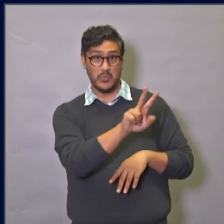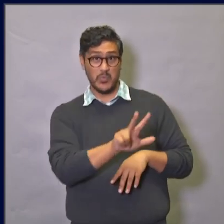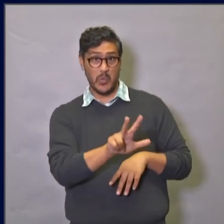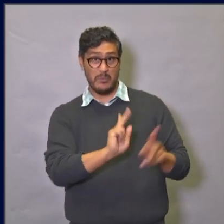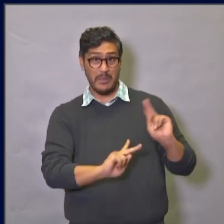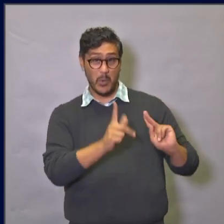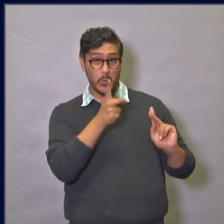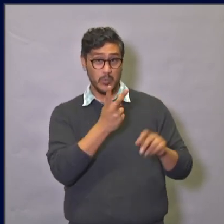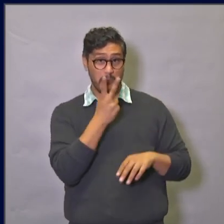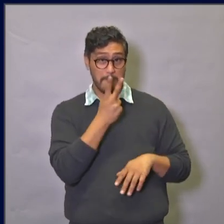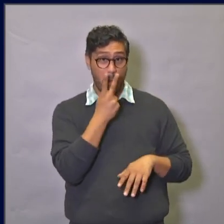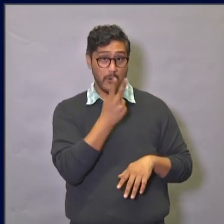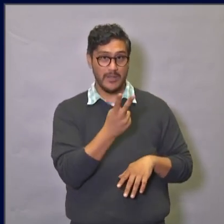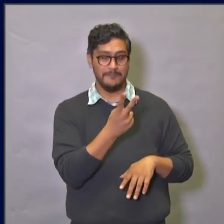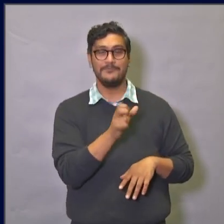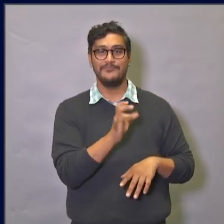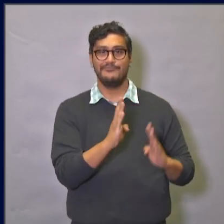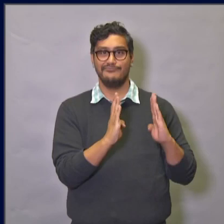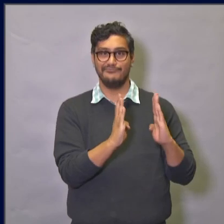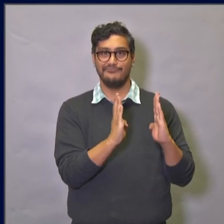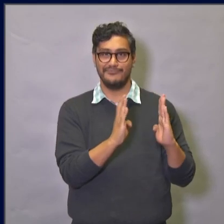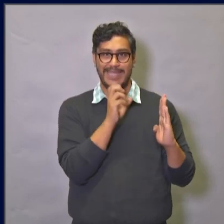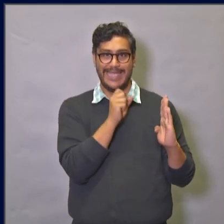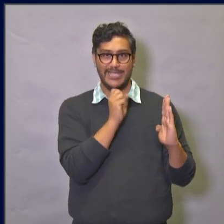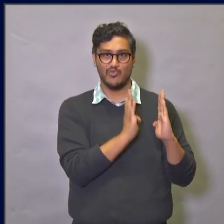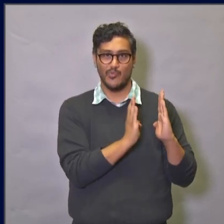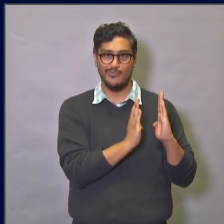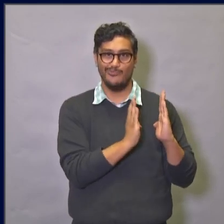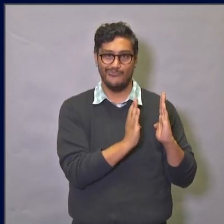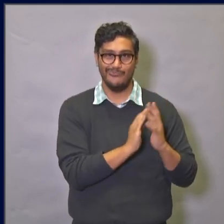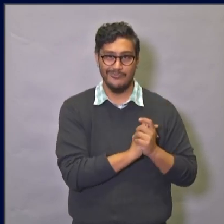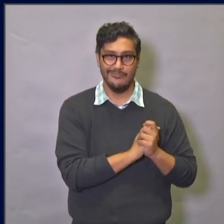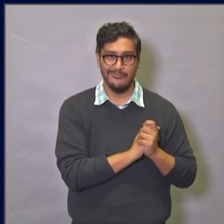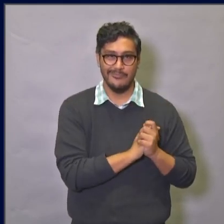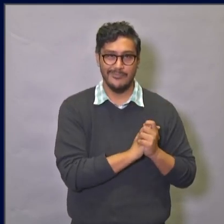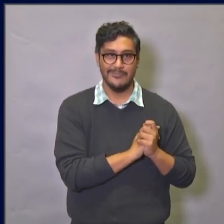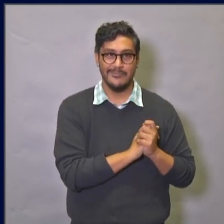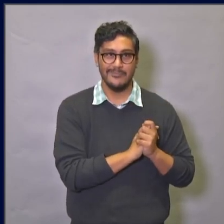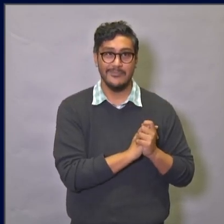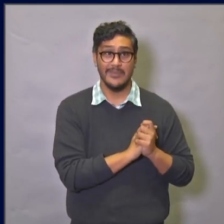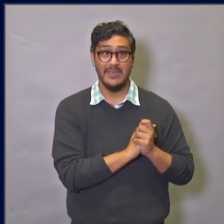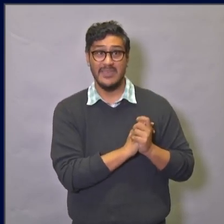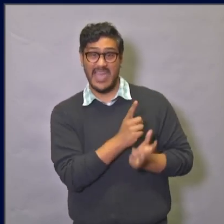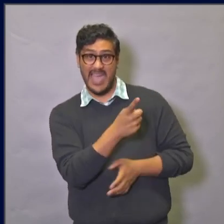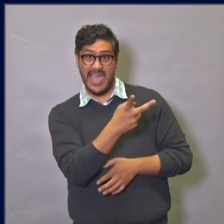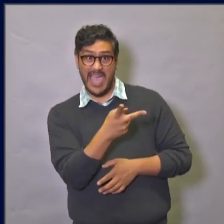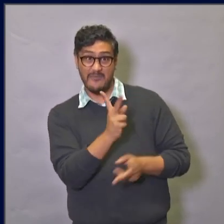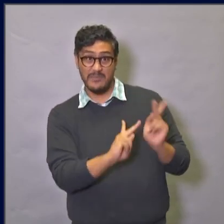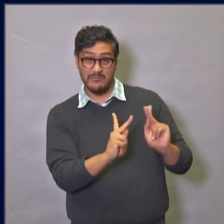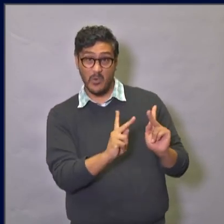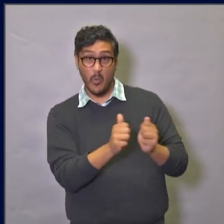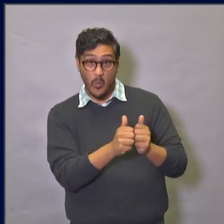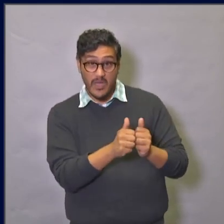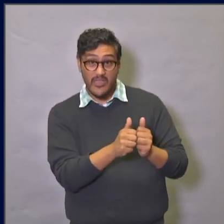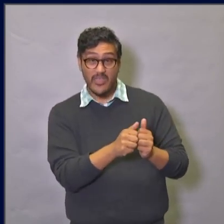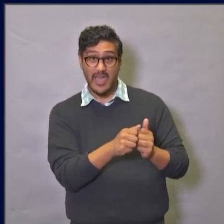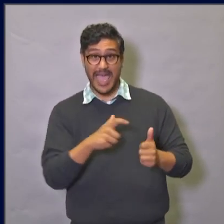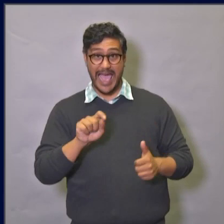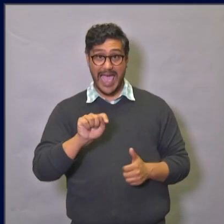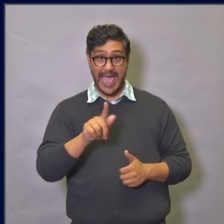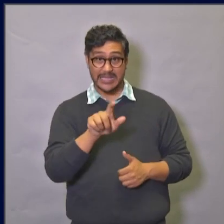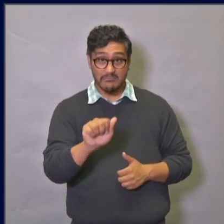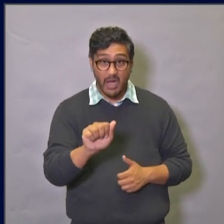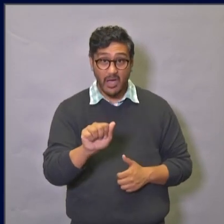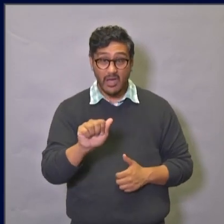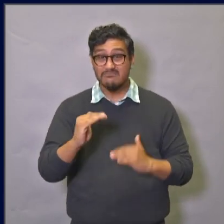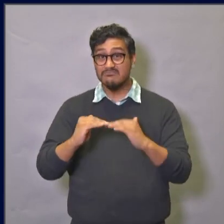fumadores están dentro de este rango de edad, y más de la mitad de las personas con asma y más de la mitad de